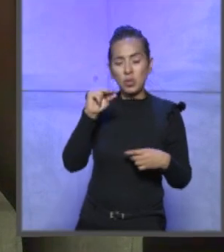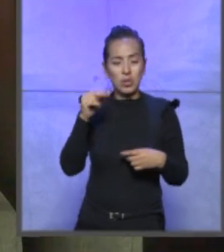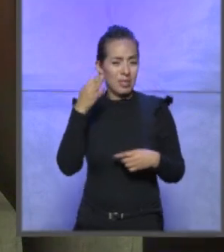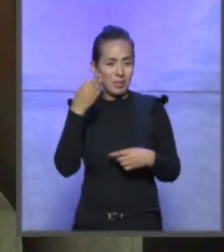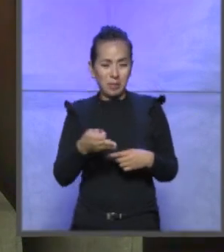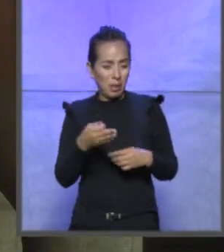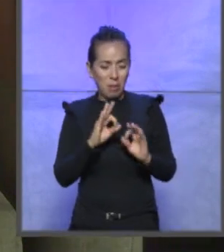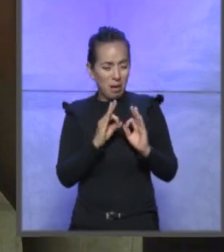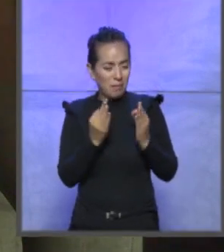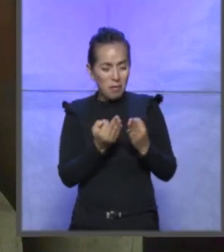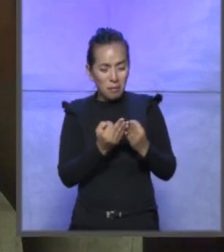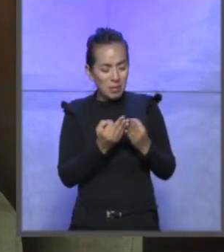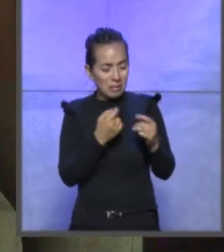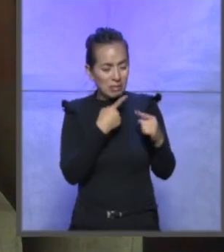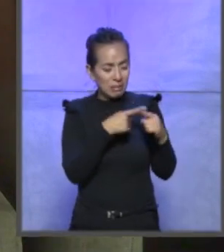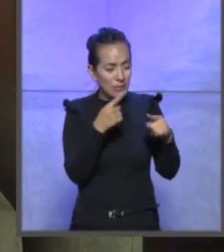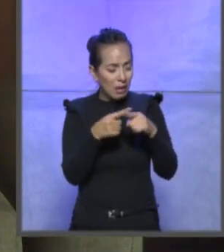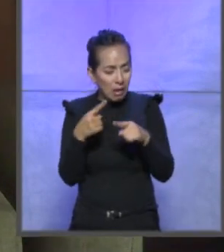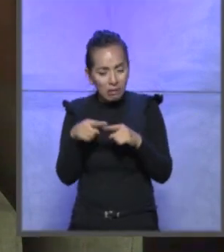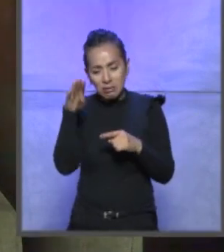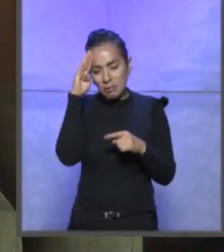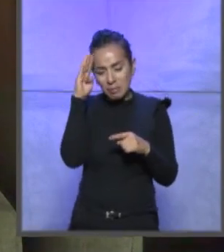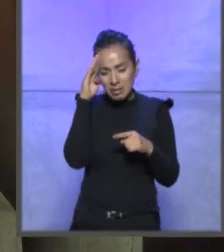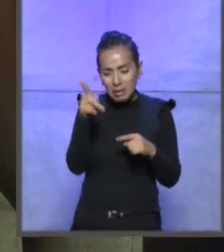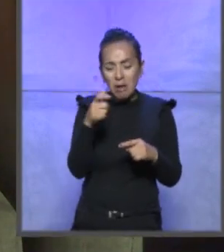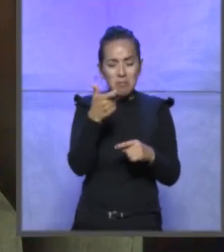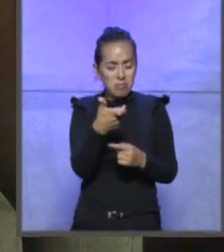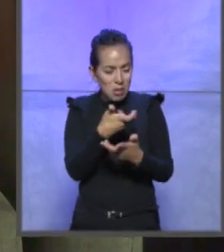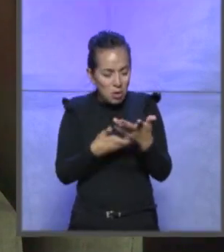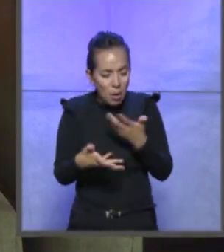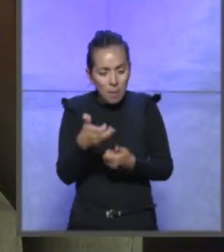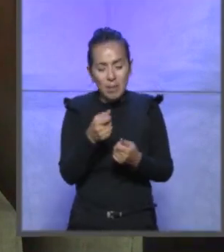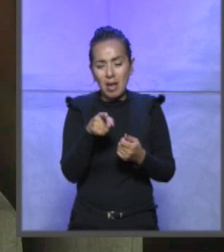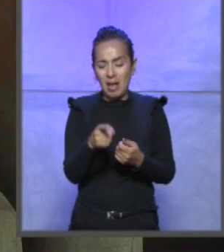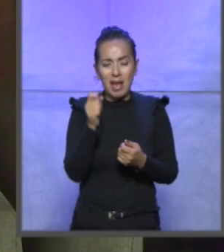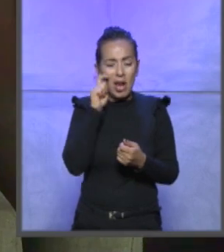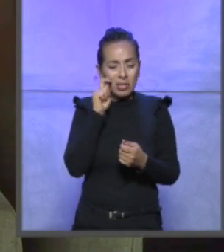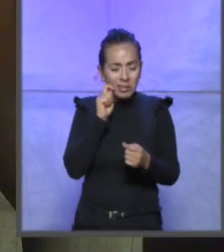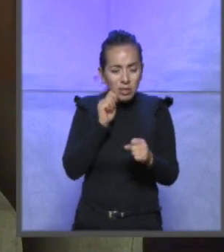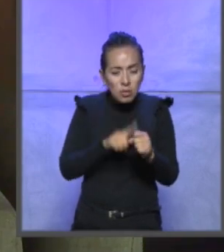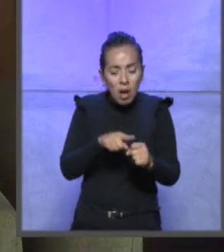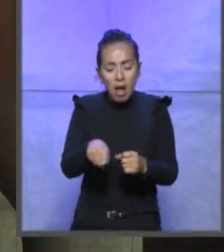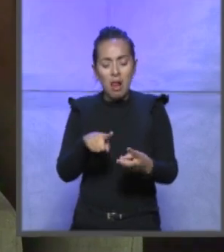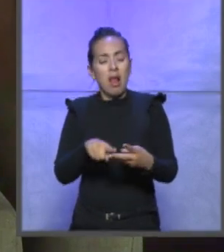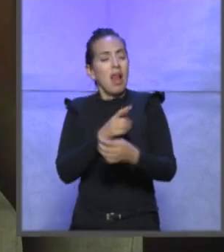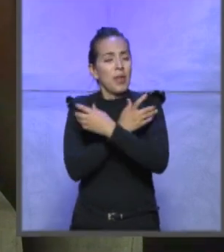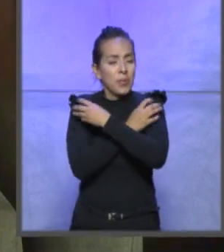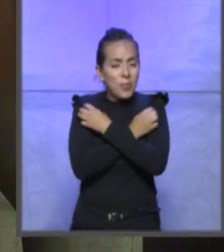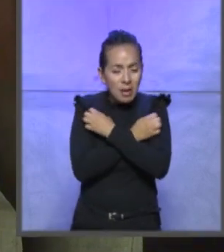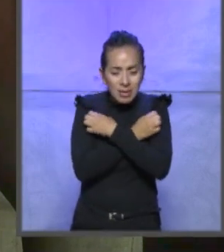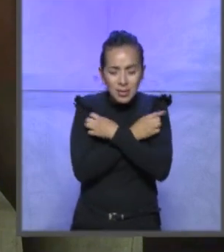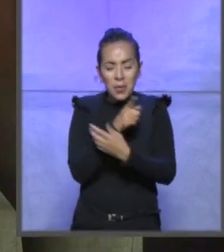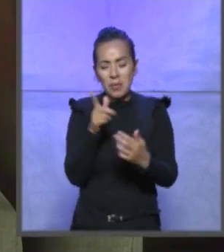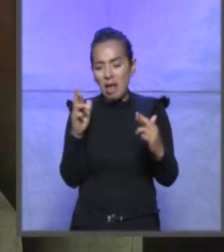no aceptamos las formas de diversidad. De todo tipo, en lo económico, en lo sexual, en la